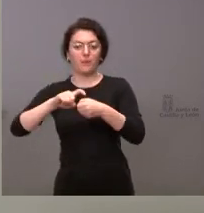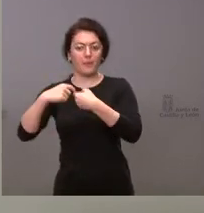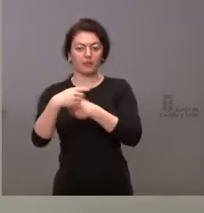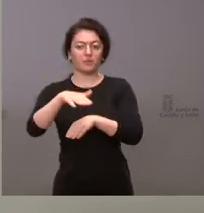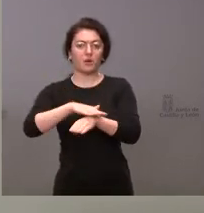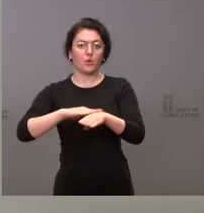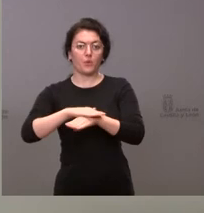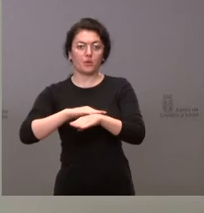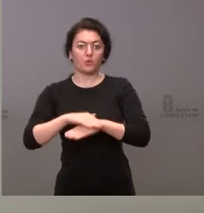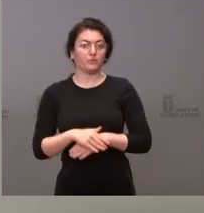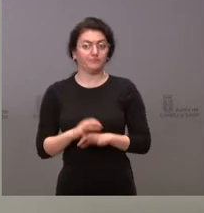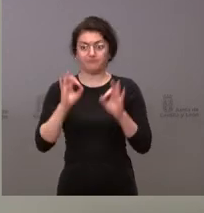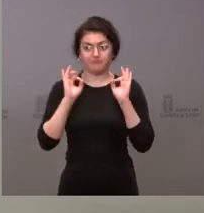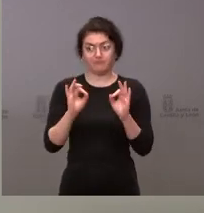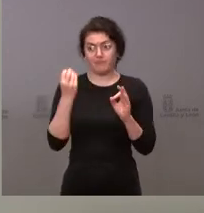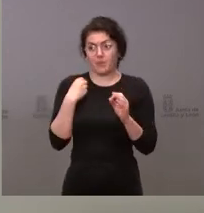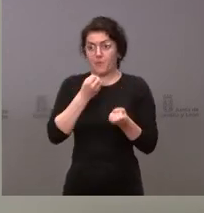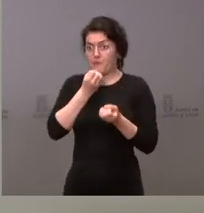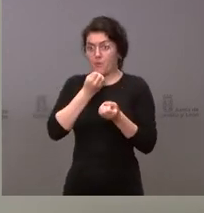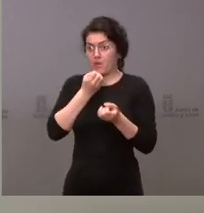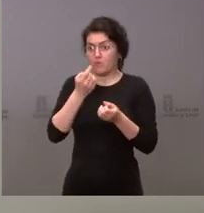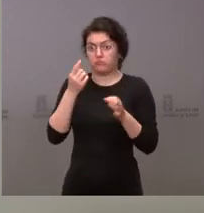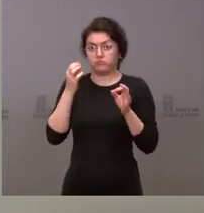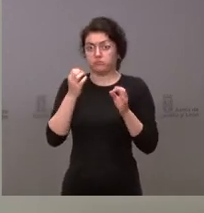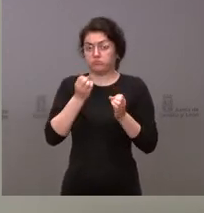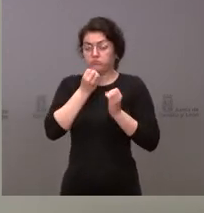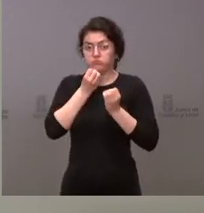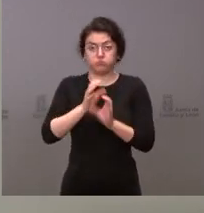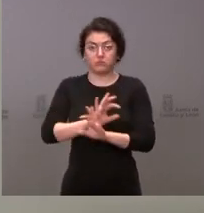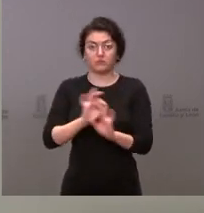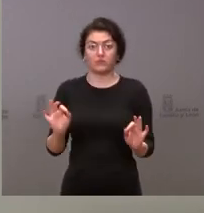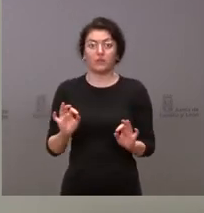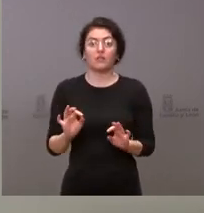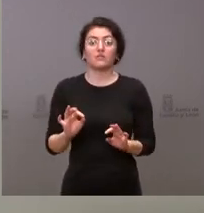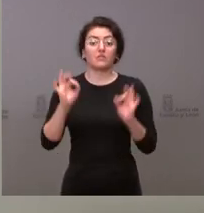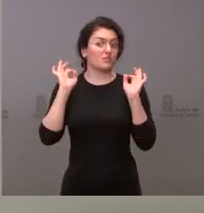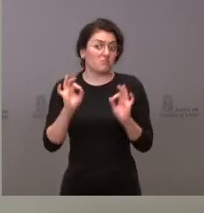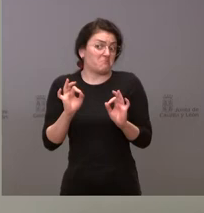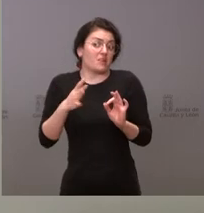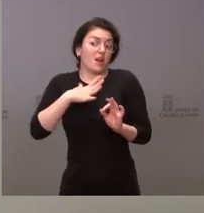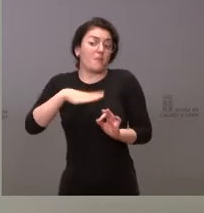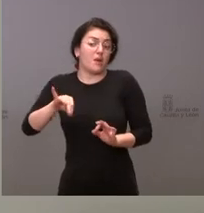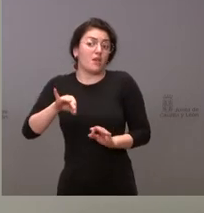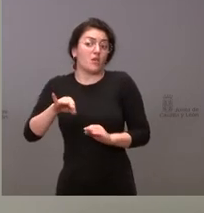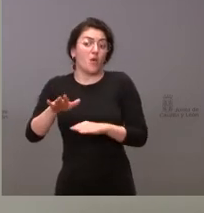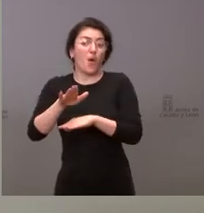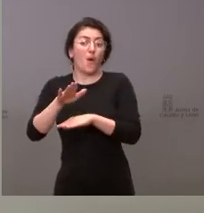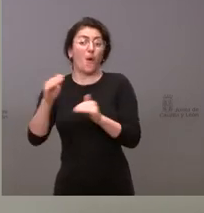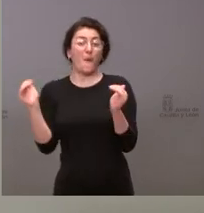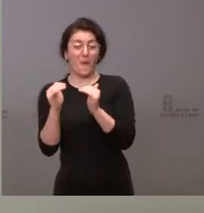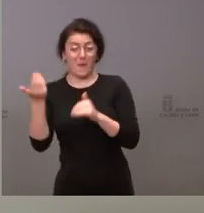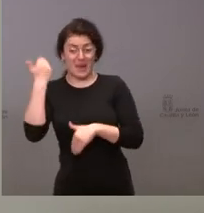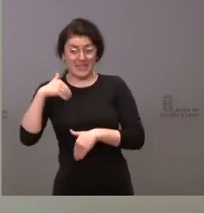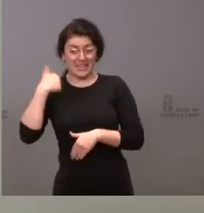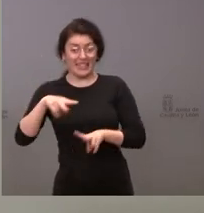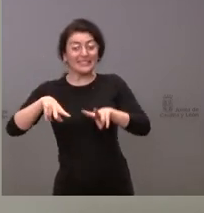esa es la información que les manifestamos y seguramente ese jueves pues tengamos ya aprobaciones concretas en relación